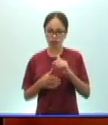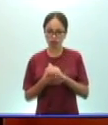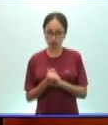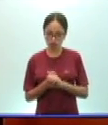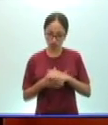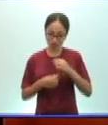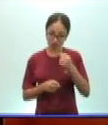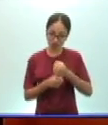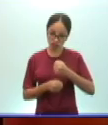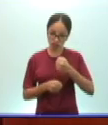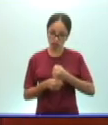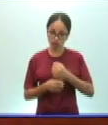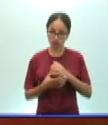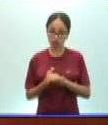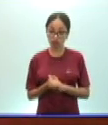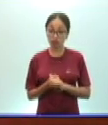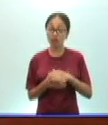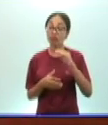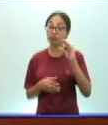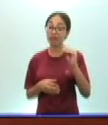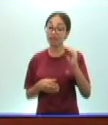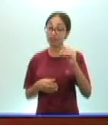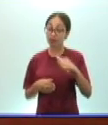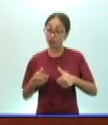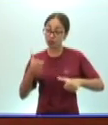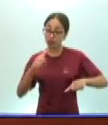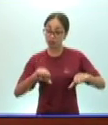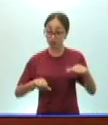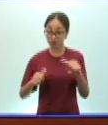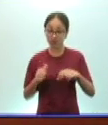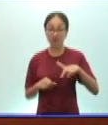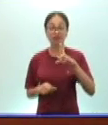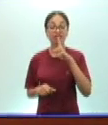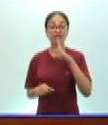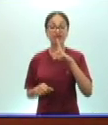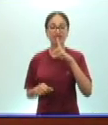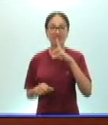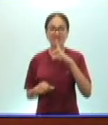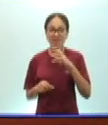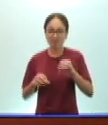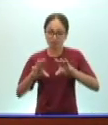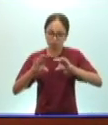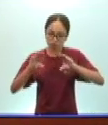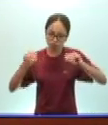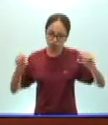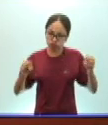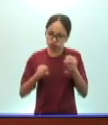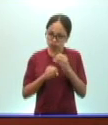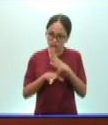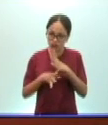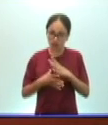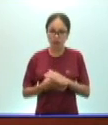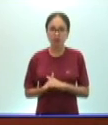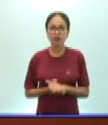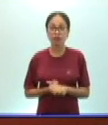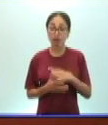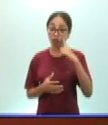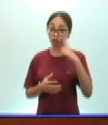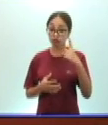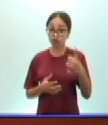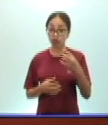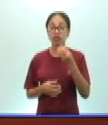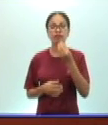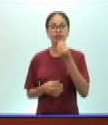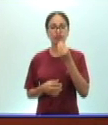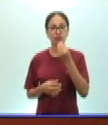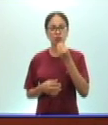trabajo. Y me estoy refiriendo a una mezcla de agua y poliespuma. Observen, ustedes pueden ya